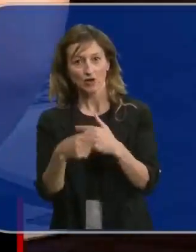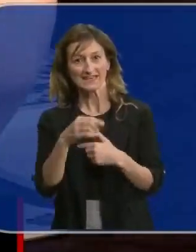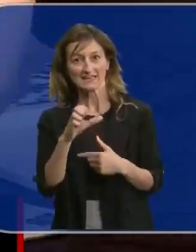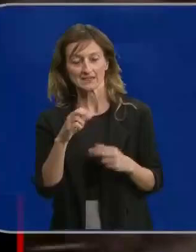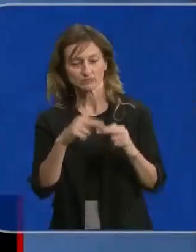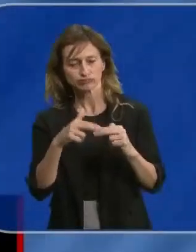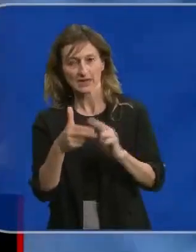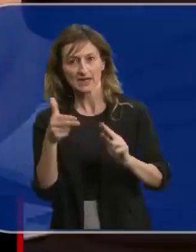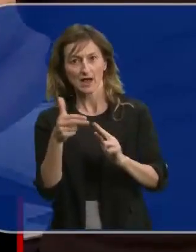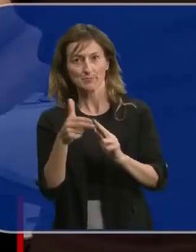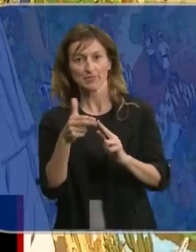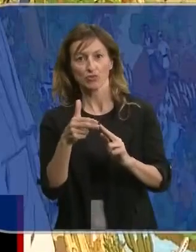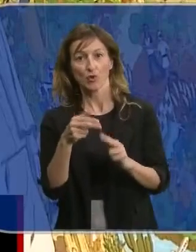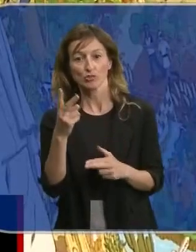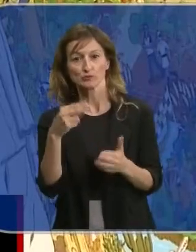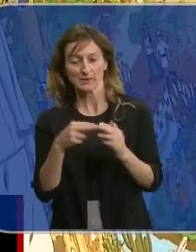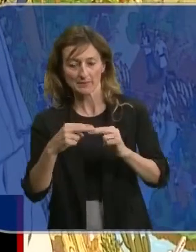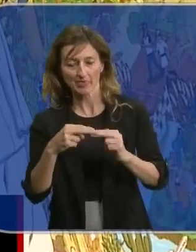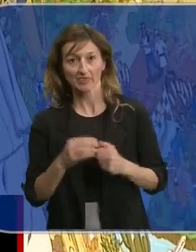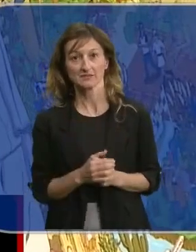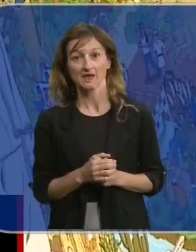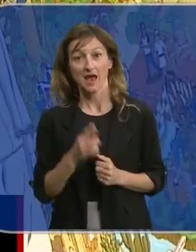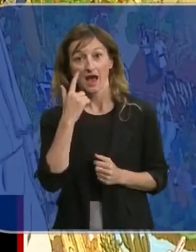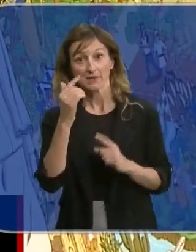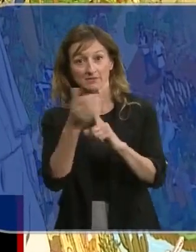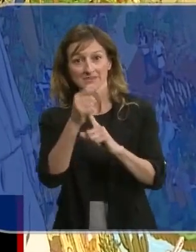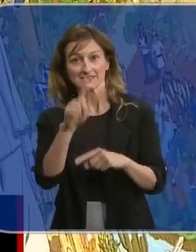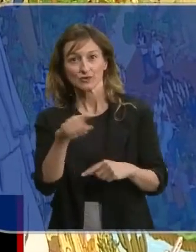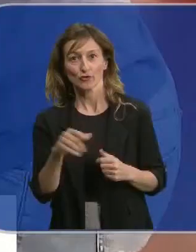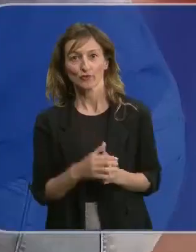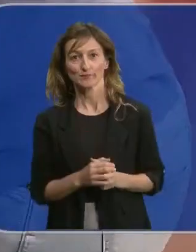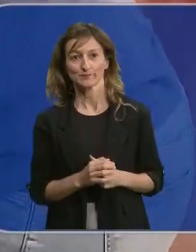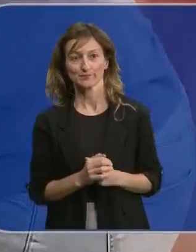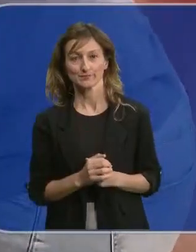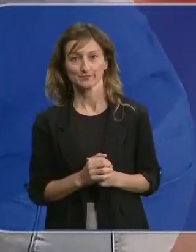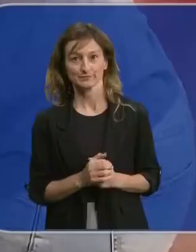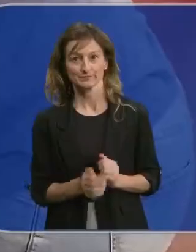montar lo más rpido posible uno de 2000 piezas veremos si lo han